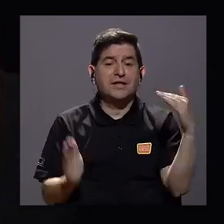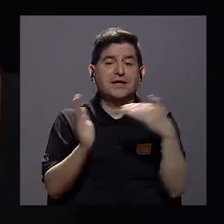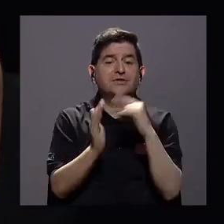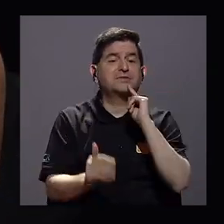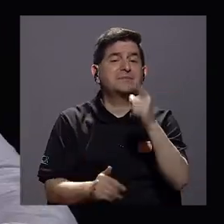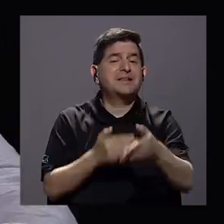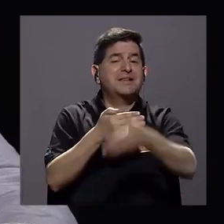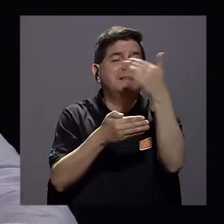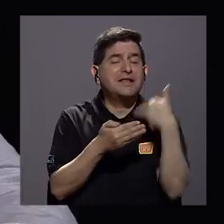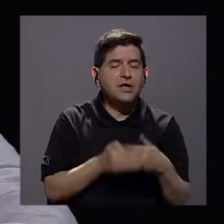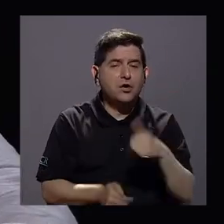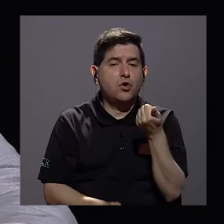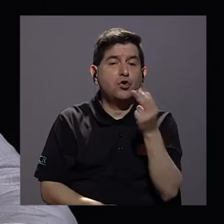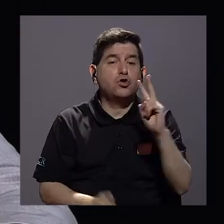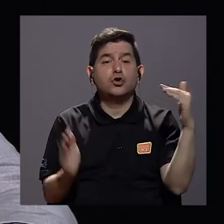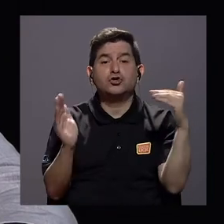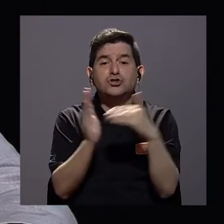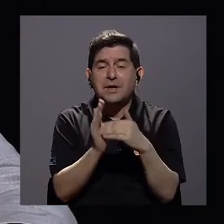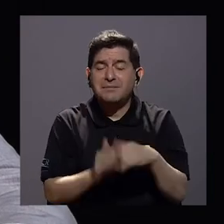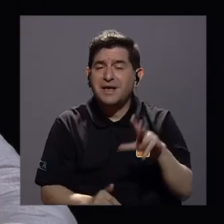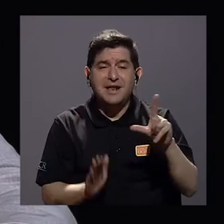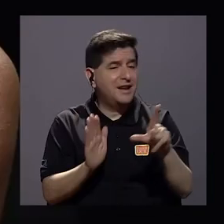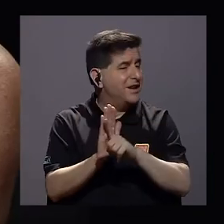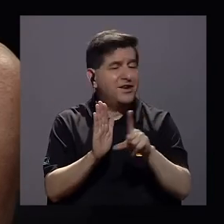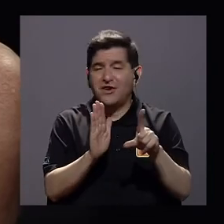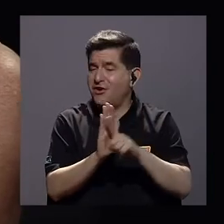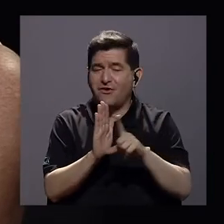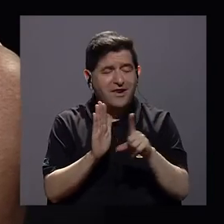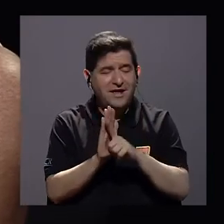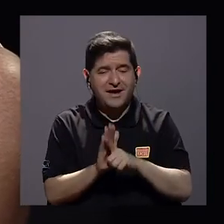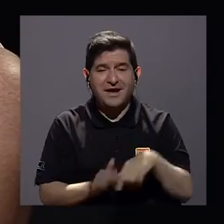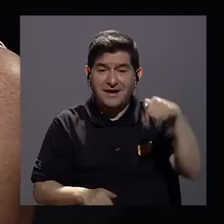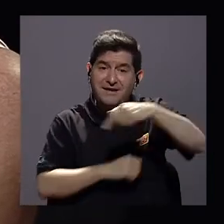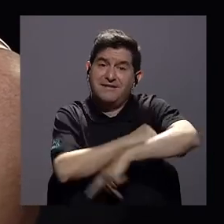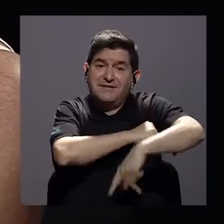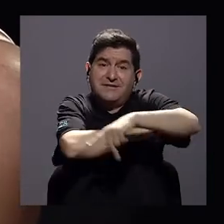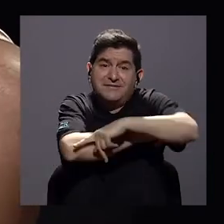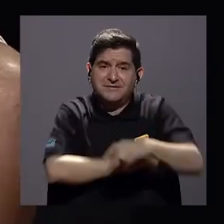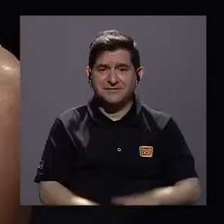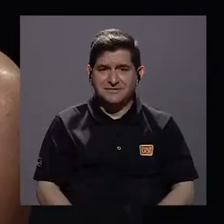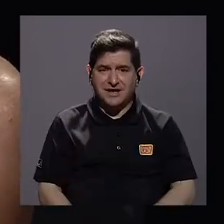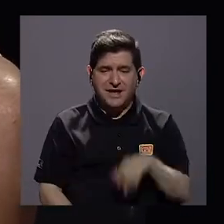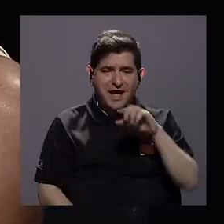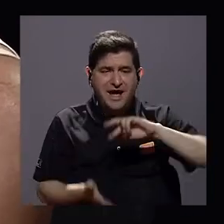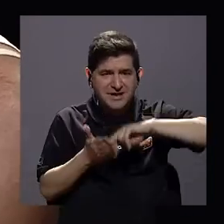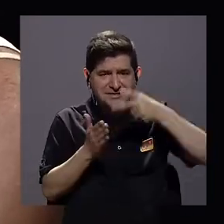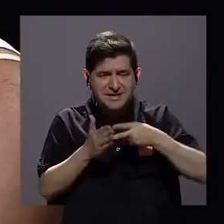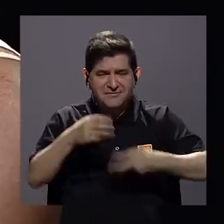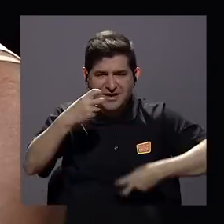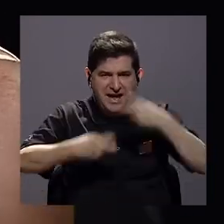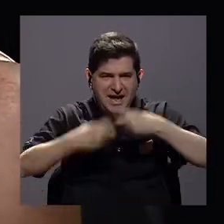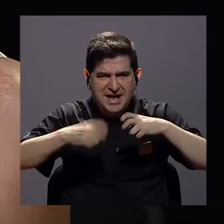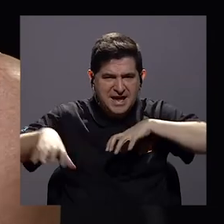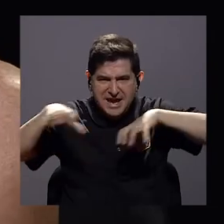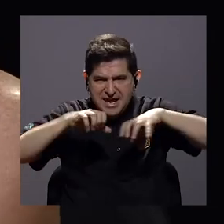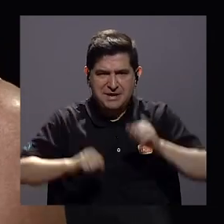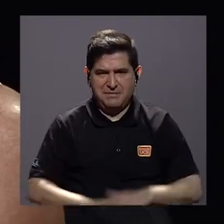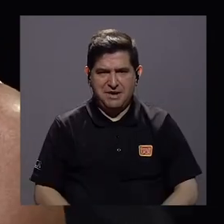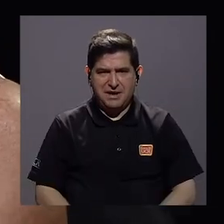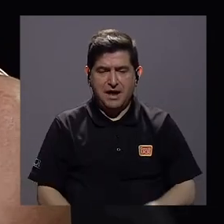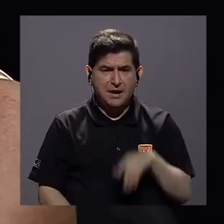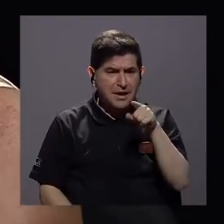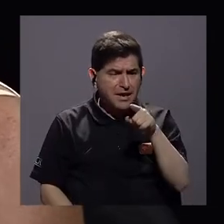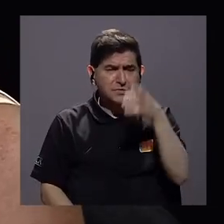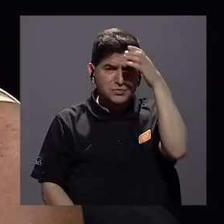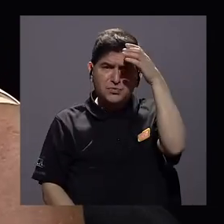dice, ¿verdad? 12 mil son ilegales para el país, ¿verdad? Los criminalizamos. Una actividad que es